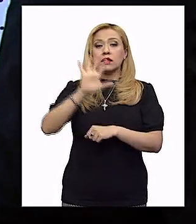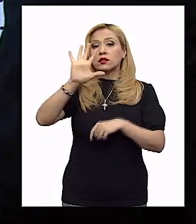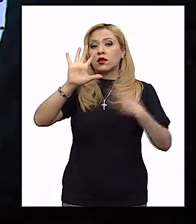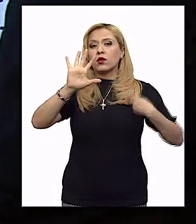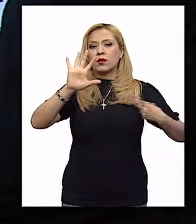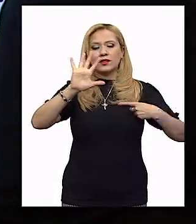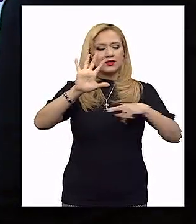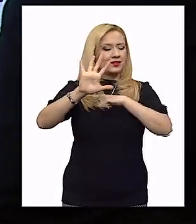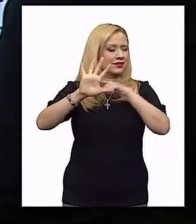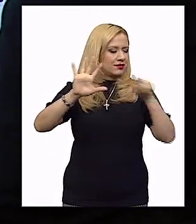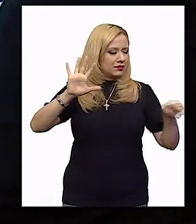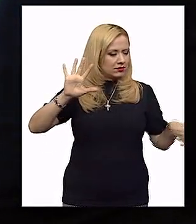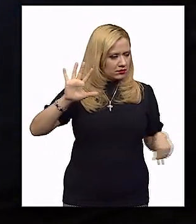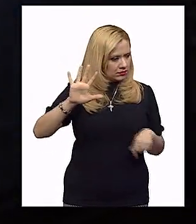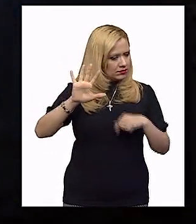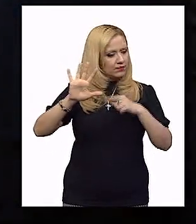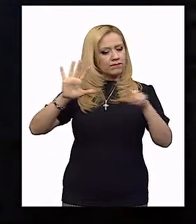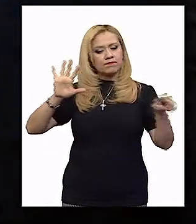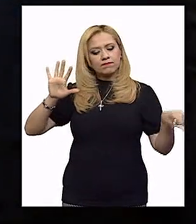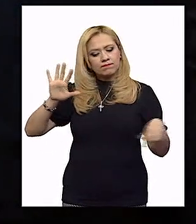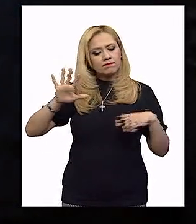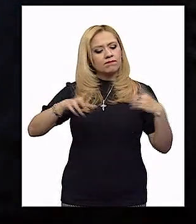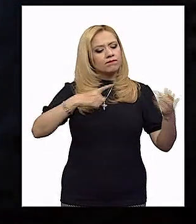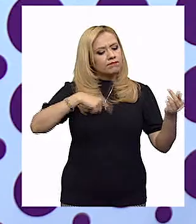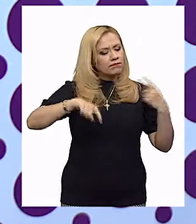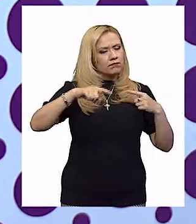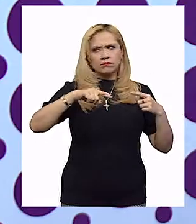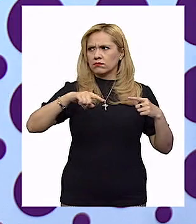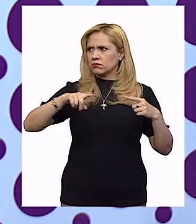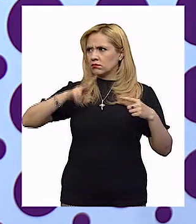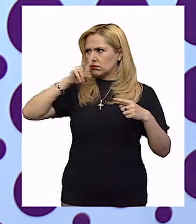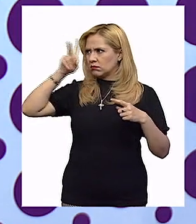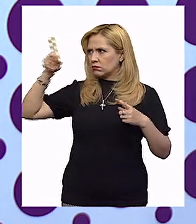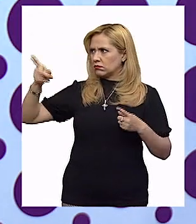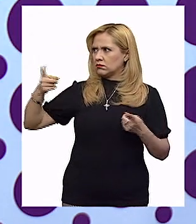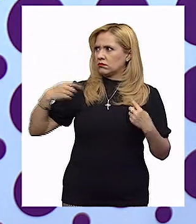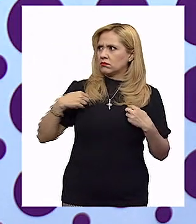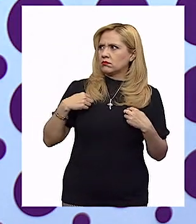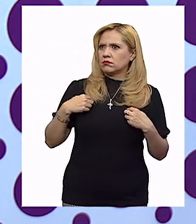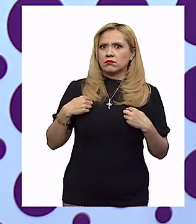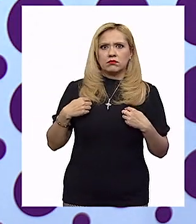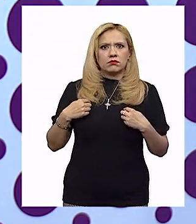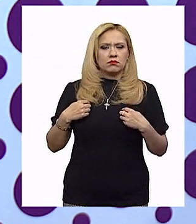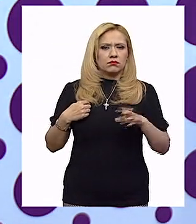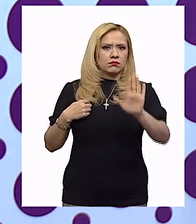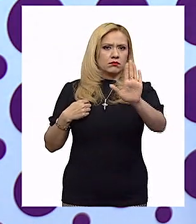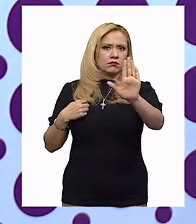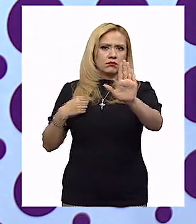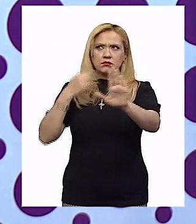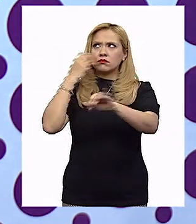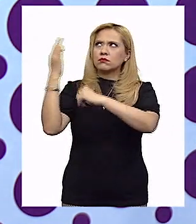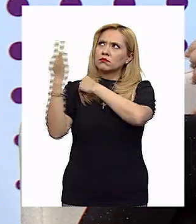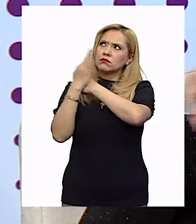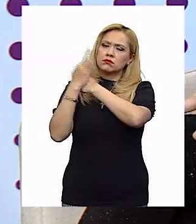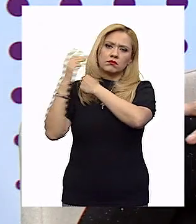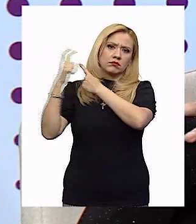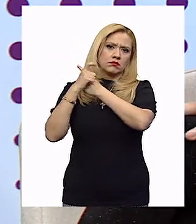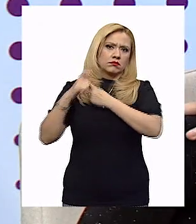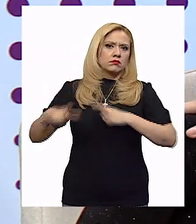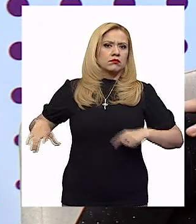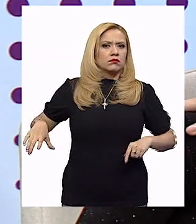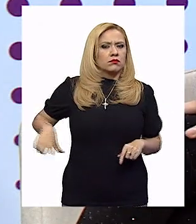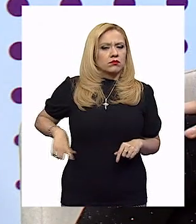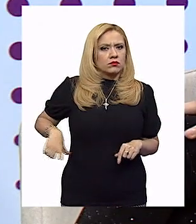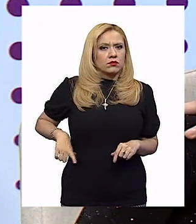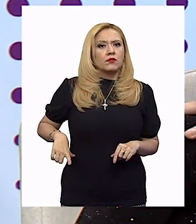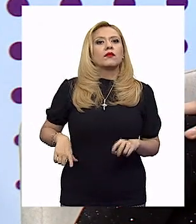personas, estas 5 personas estamos empezando a recibir represalias, hola, me identifico porque quiero que el Estado me proteja. Y esta es la segunda